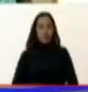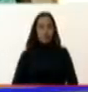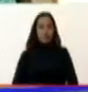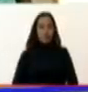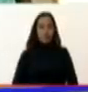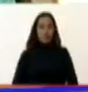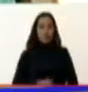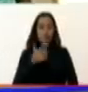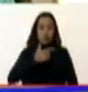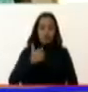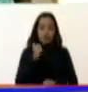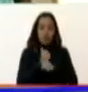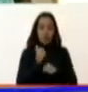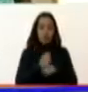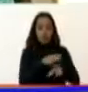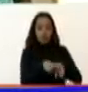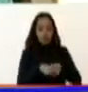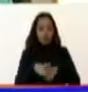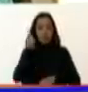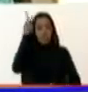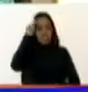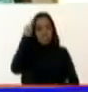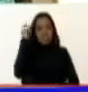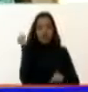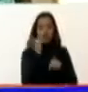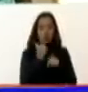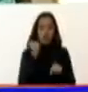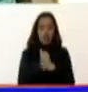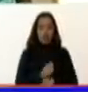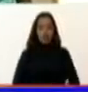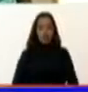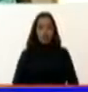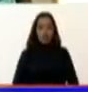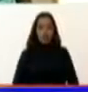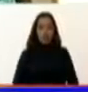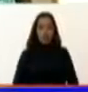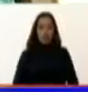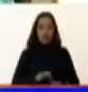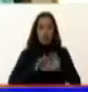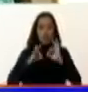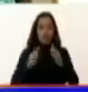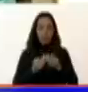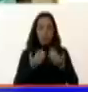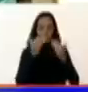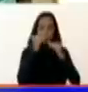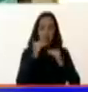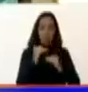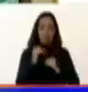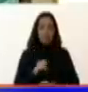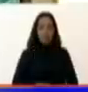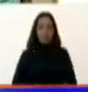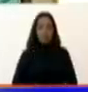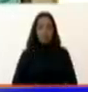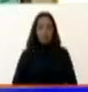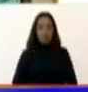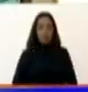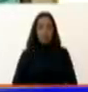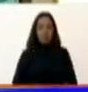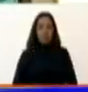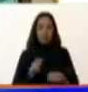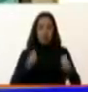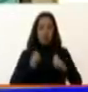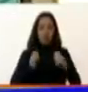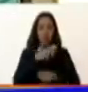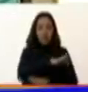los campesinos, con los indígenas, con los obreros, con la clase media, con los habitantes de rurales,